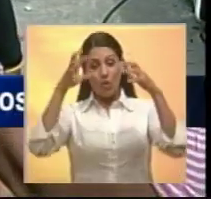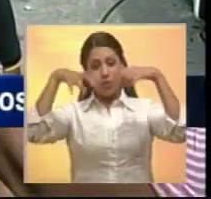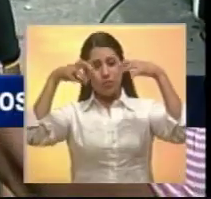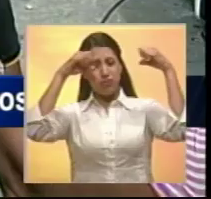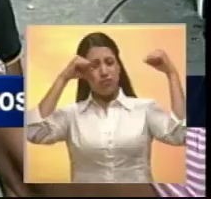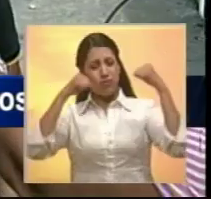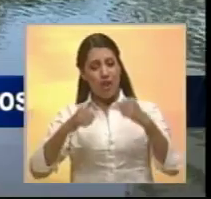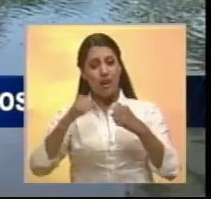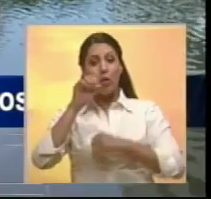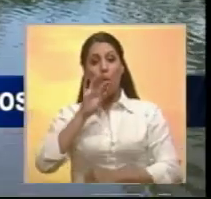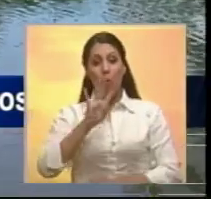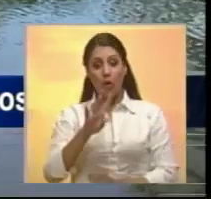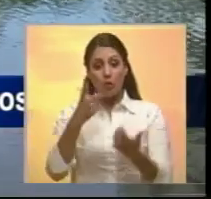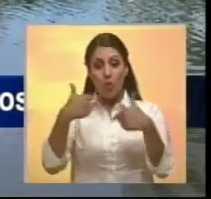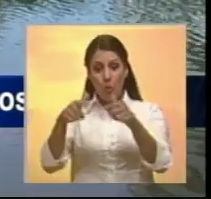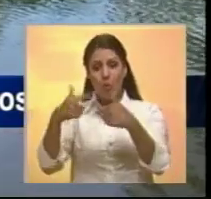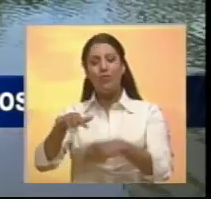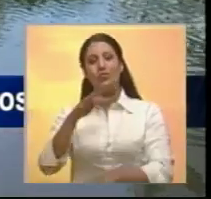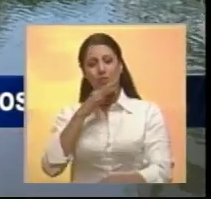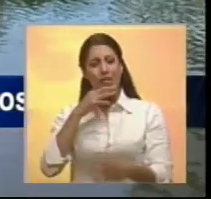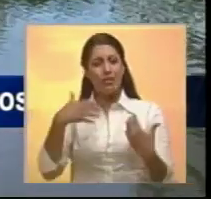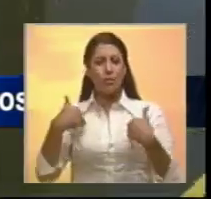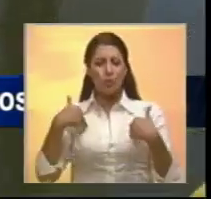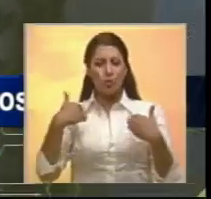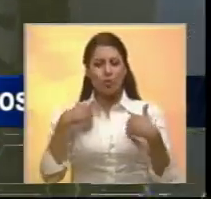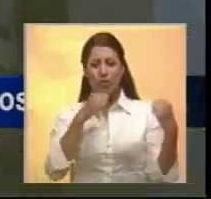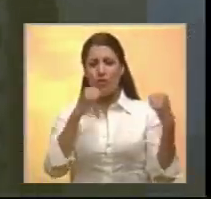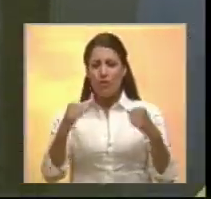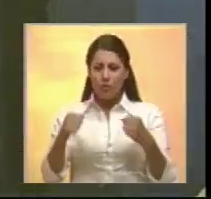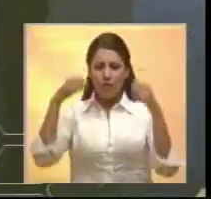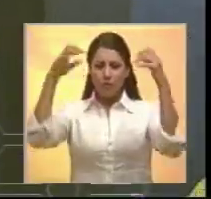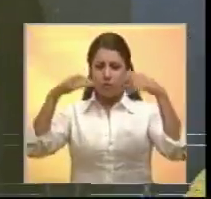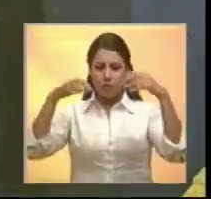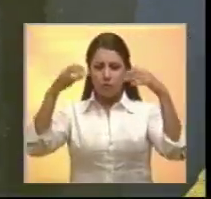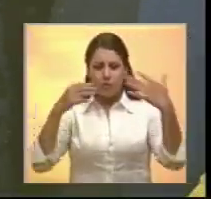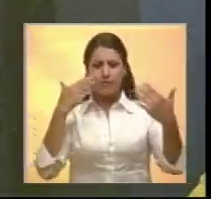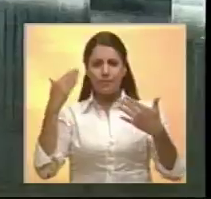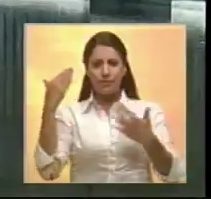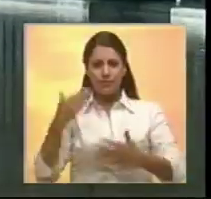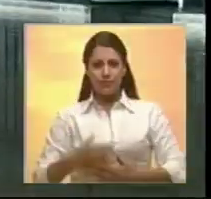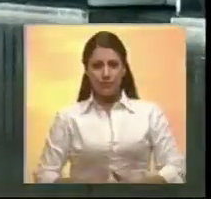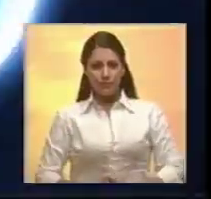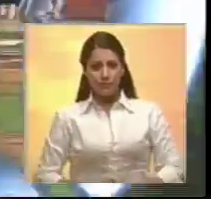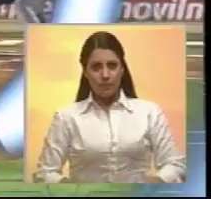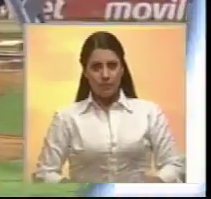Inundaciones. Al menos 4 sectores siguen afectados por las fuertes precipitaciones.